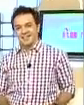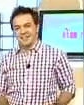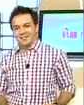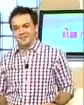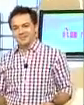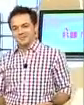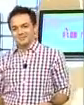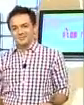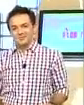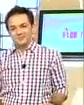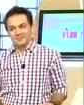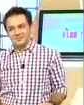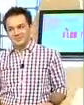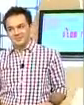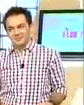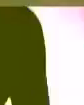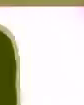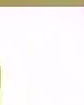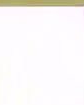Bien.